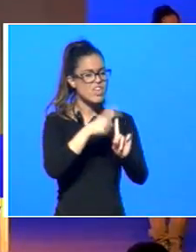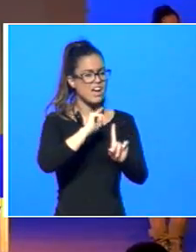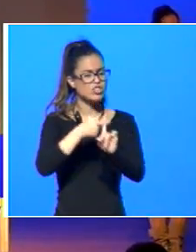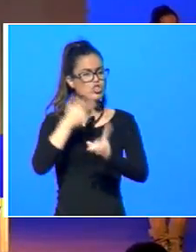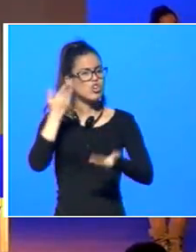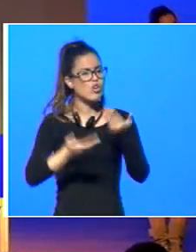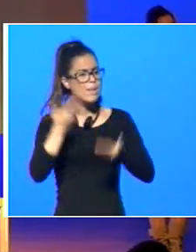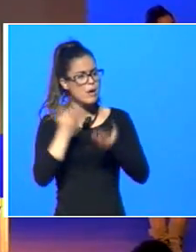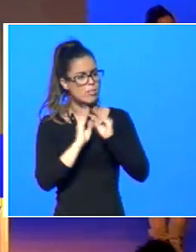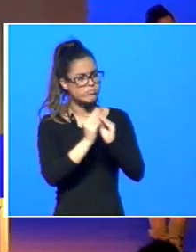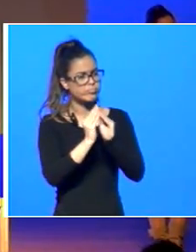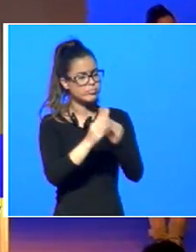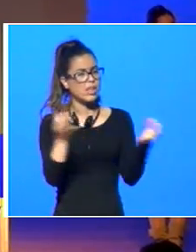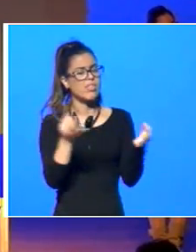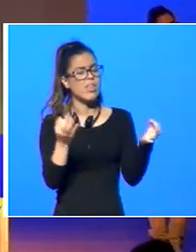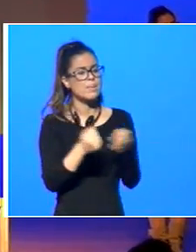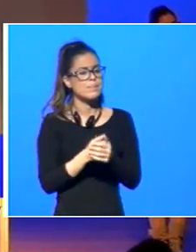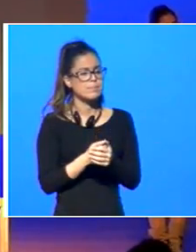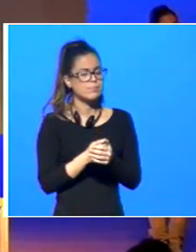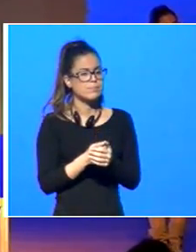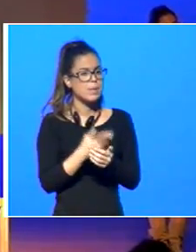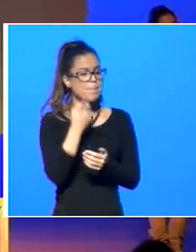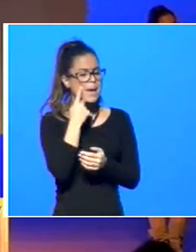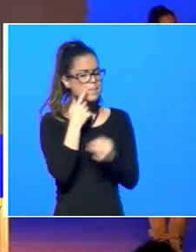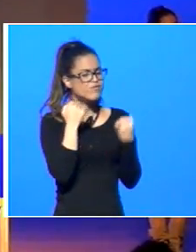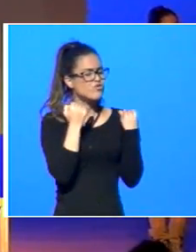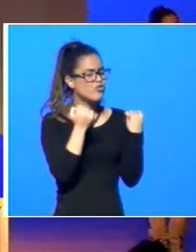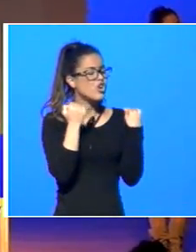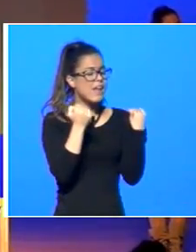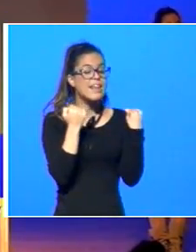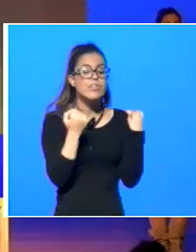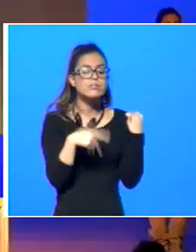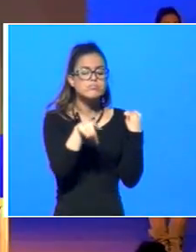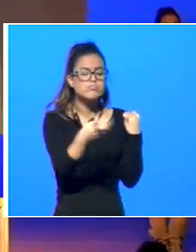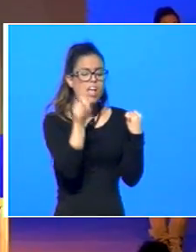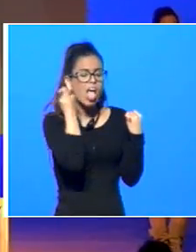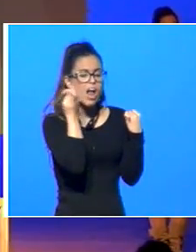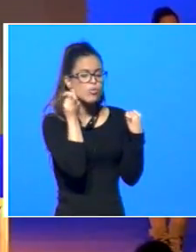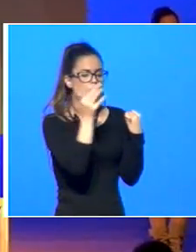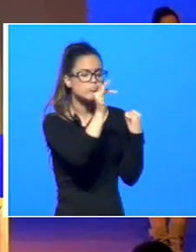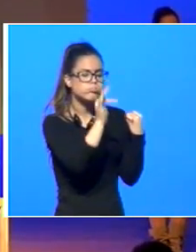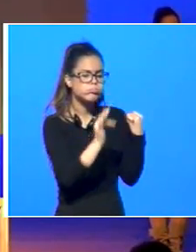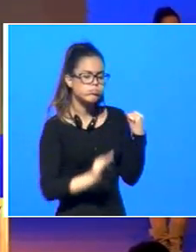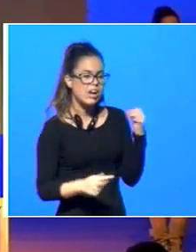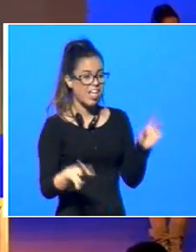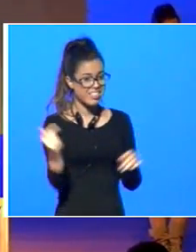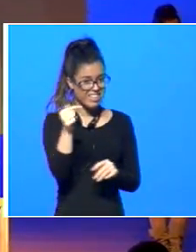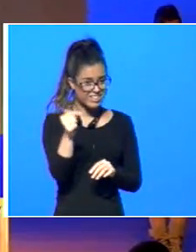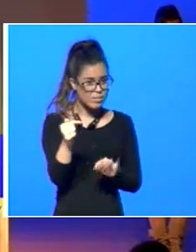evaluaciones, pensando en las fortalezas del alumnado, no en sus debilidades. Tienen que hacerse evaluaciones inclusivas.